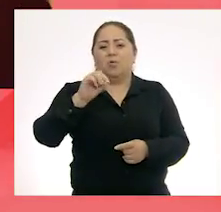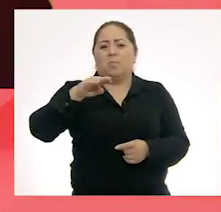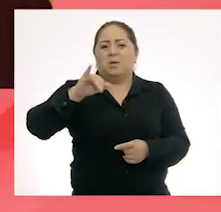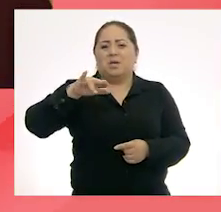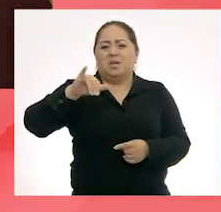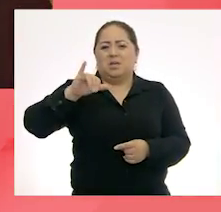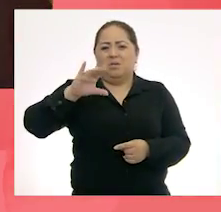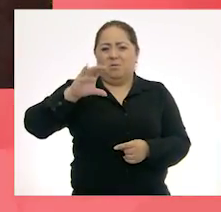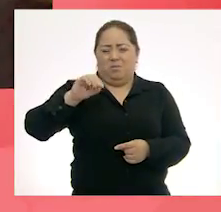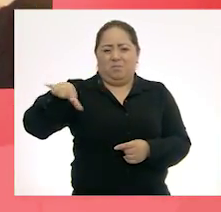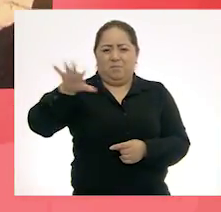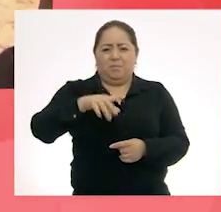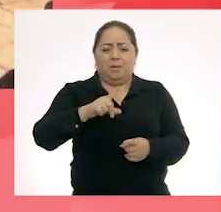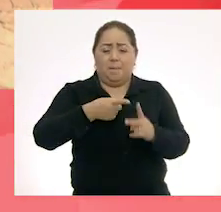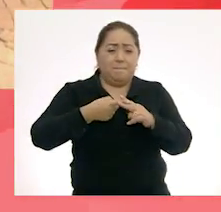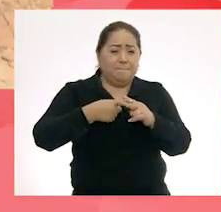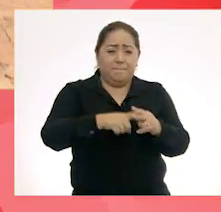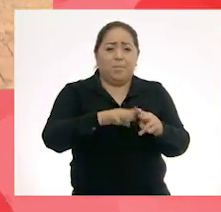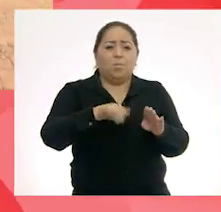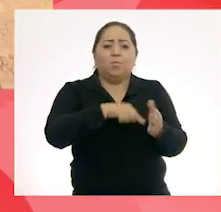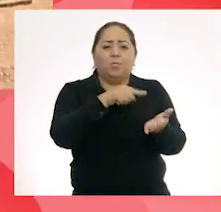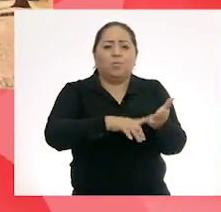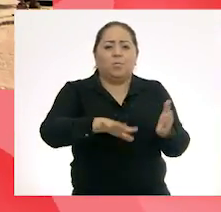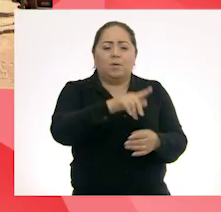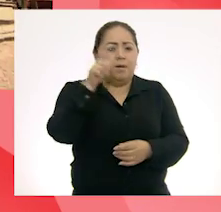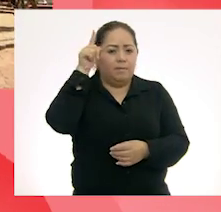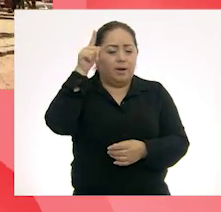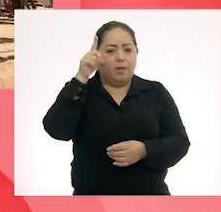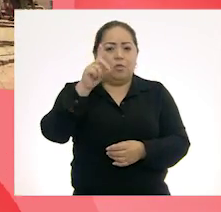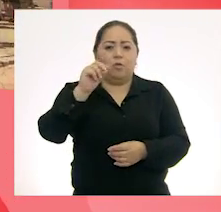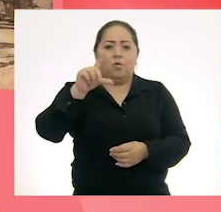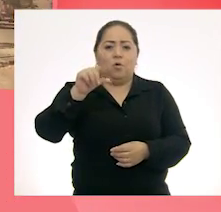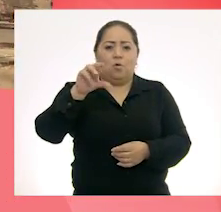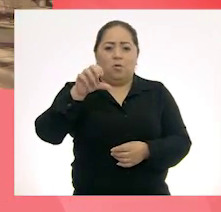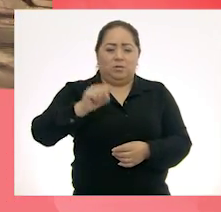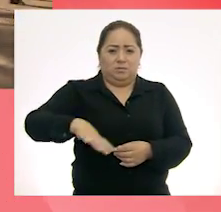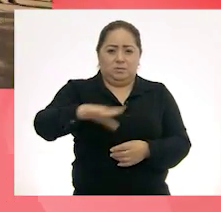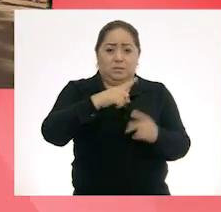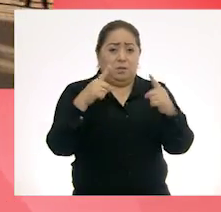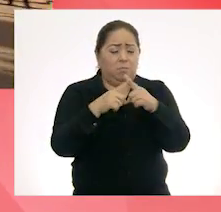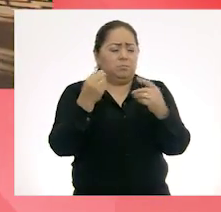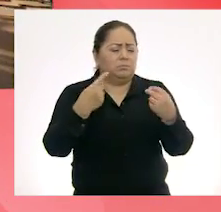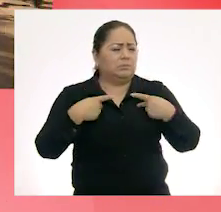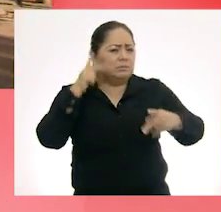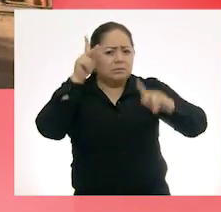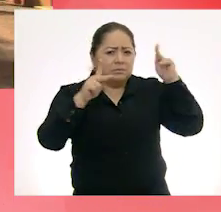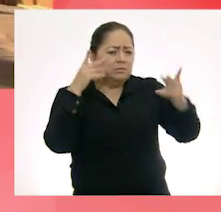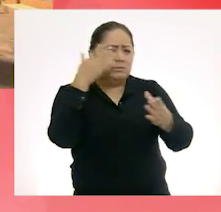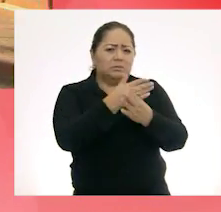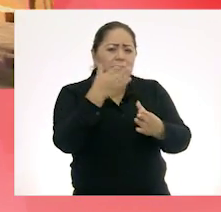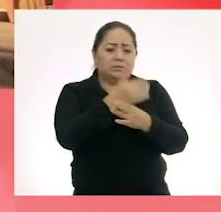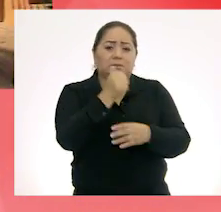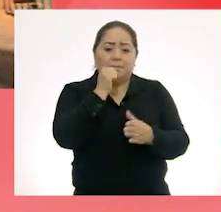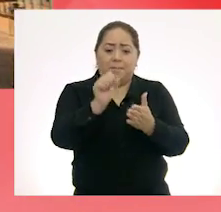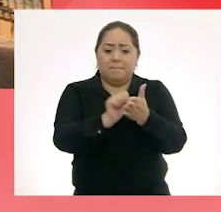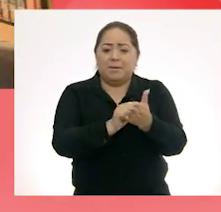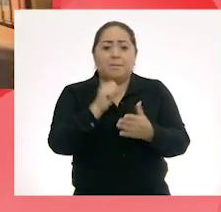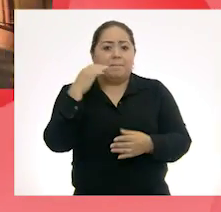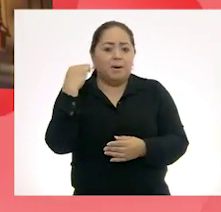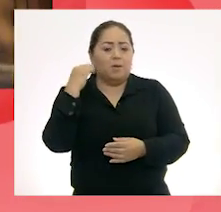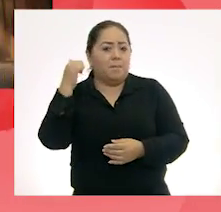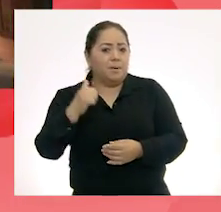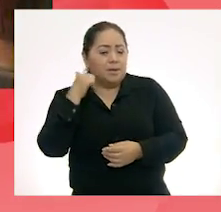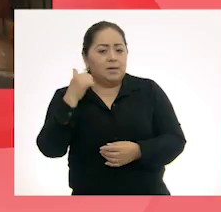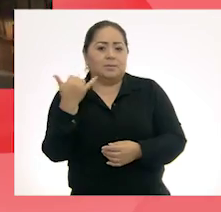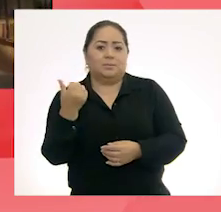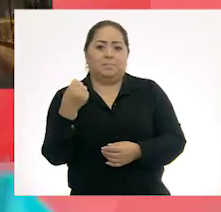casi desde su inicio ha sido el santuario de la Virgen de Dolores. El templo es muy visitado, sobre todo en los meses de marzo, abril